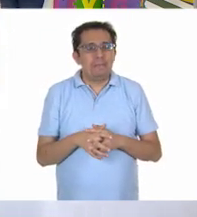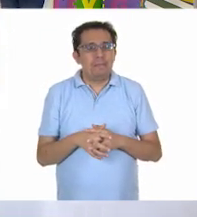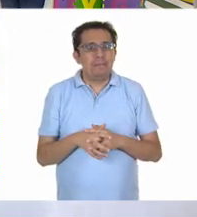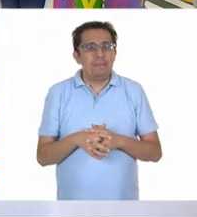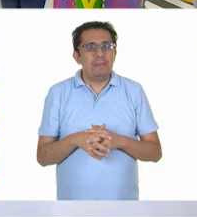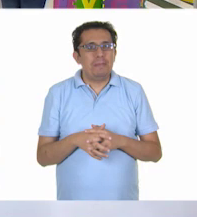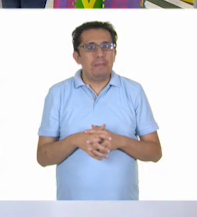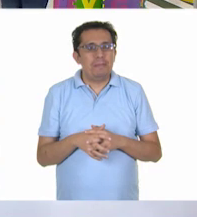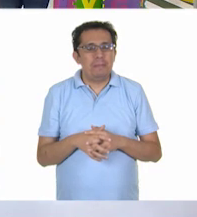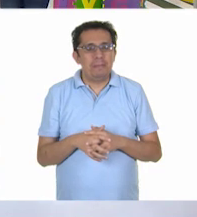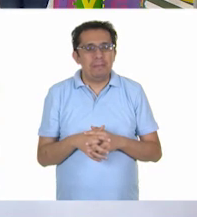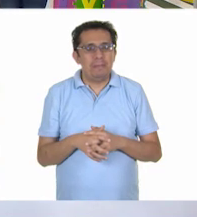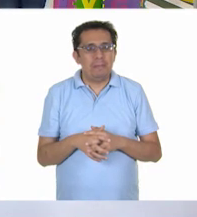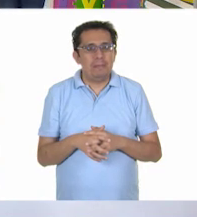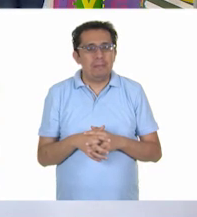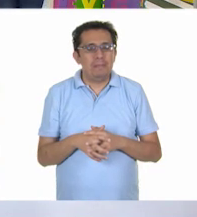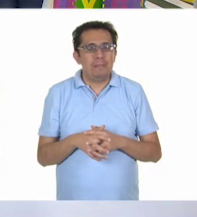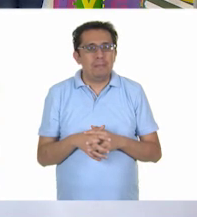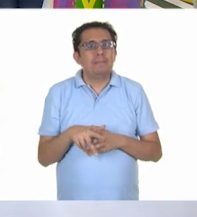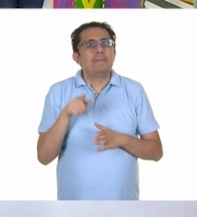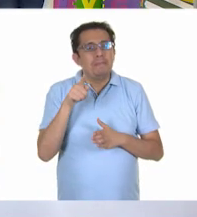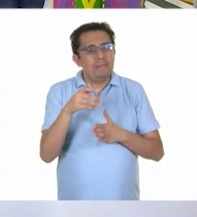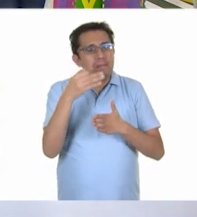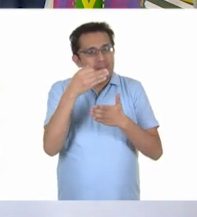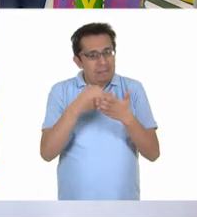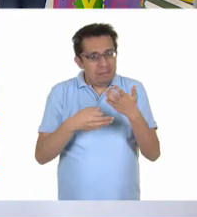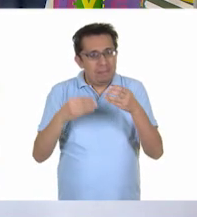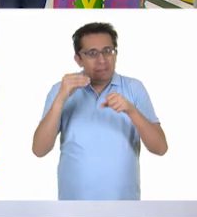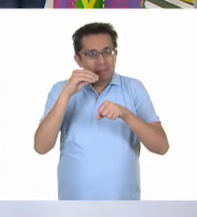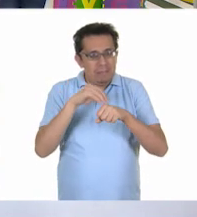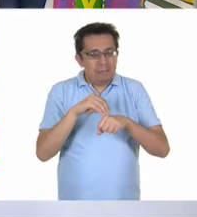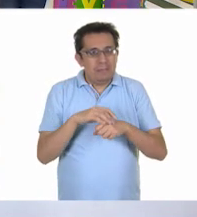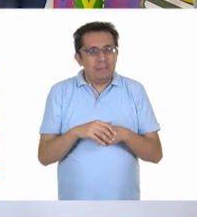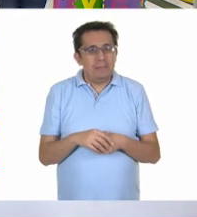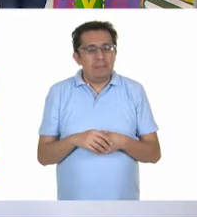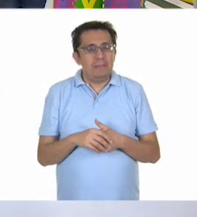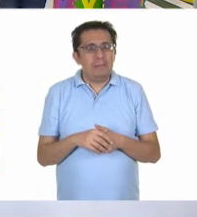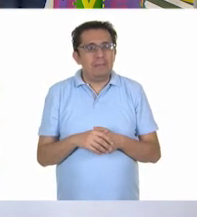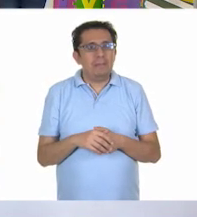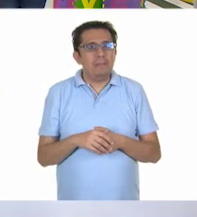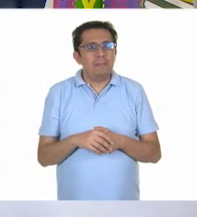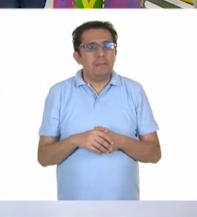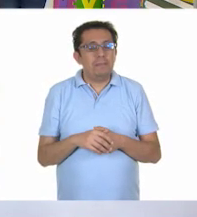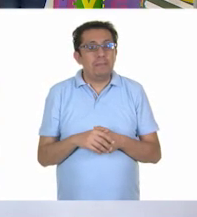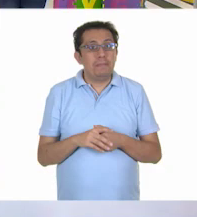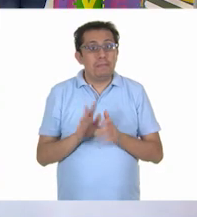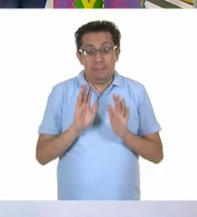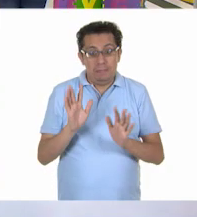Ale. A ver, ¿qué tal si hago más grande esta parte? Ándale.